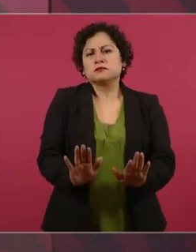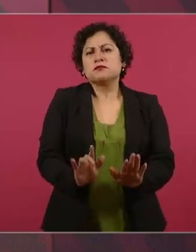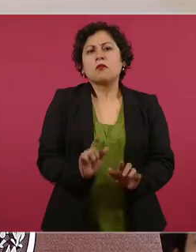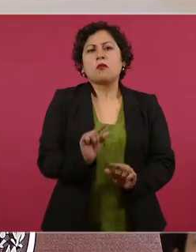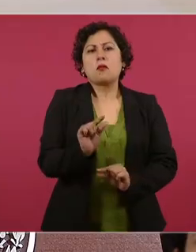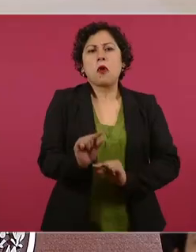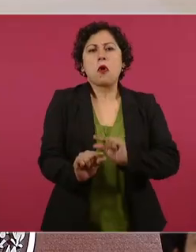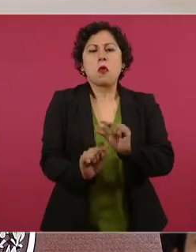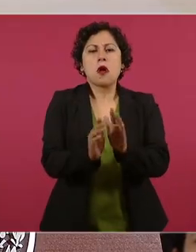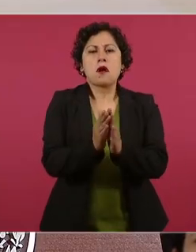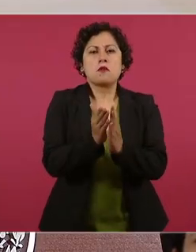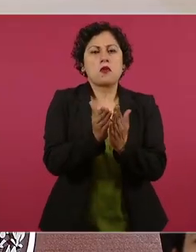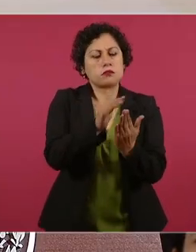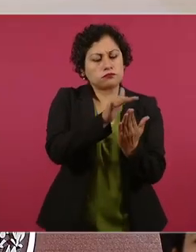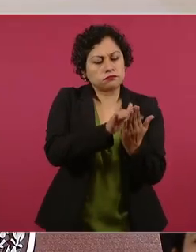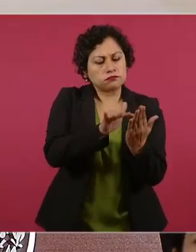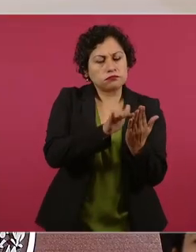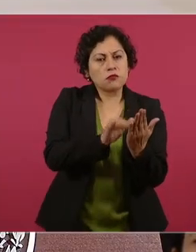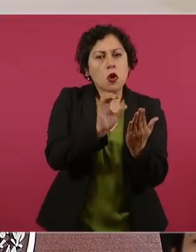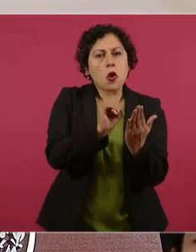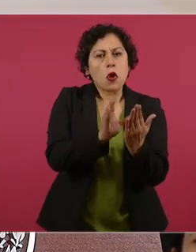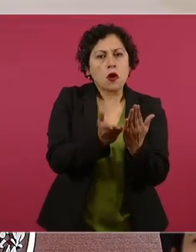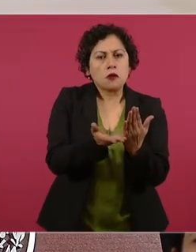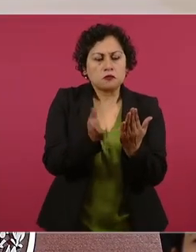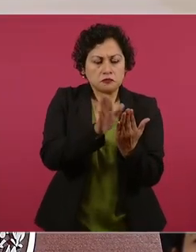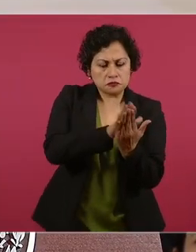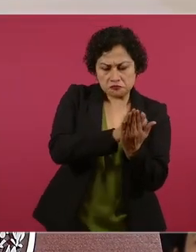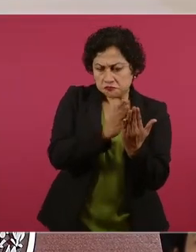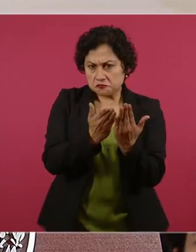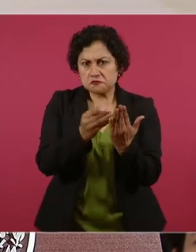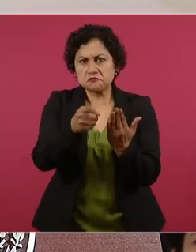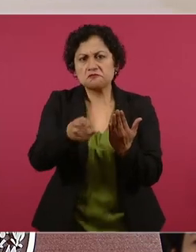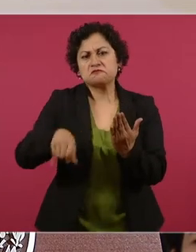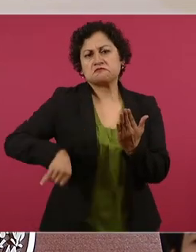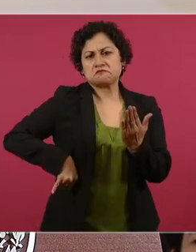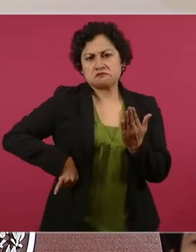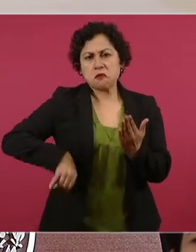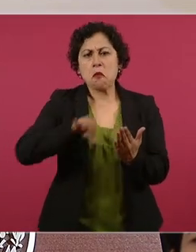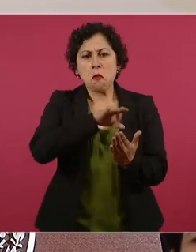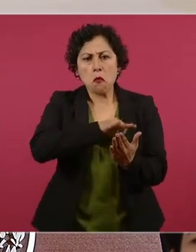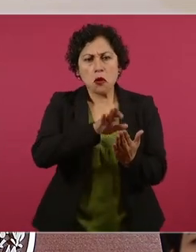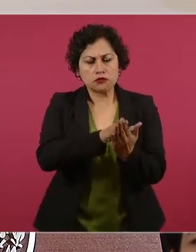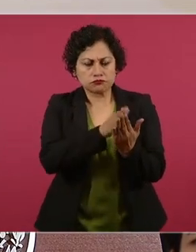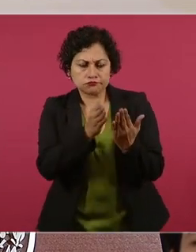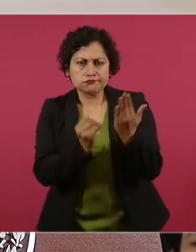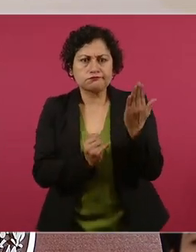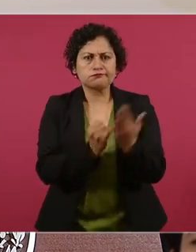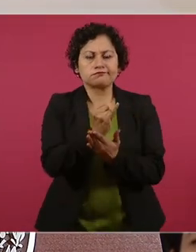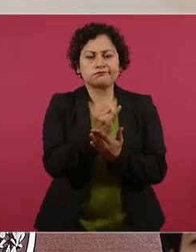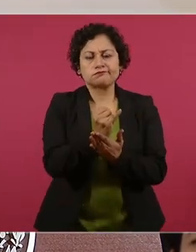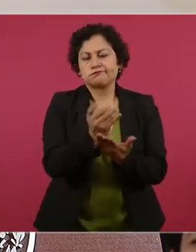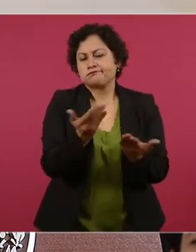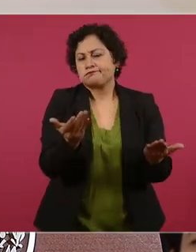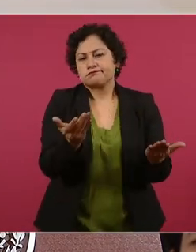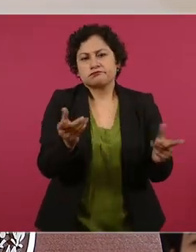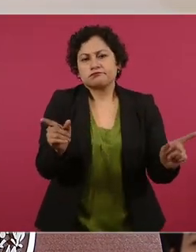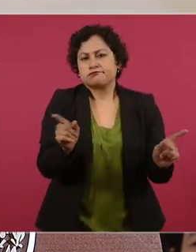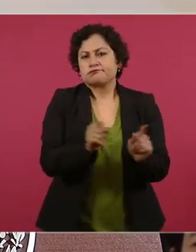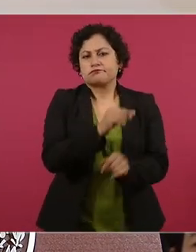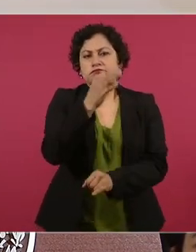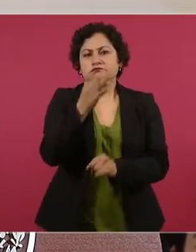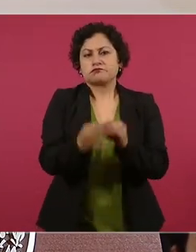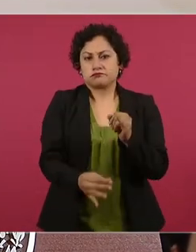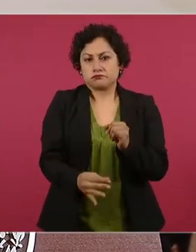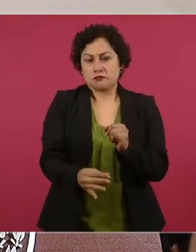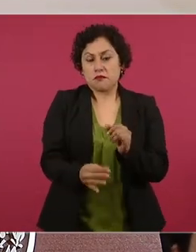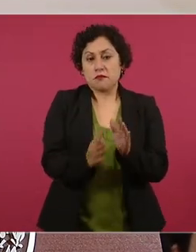les llame la atención. En fin, con este texto dirigido a los jóvenes, porque